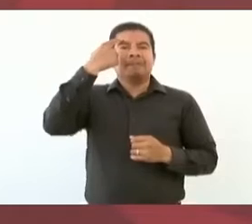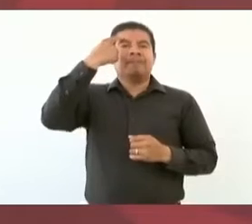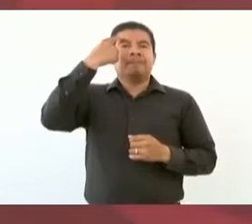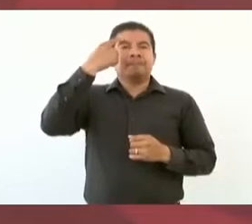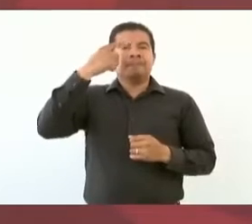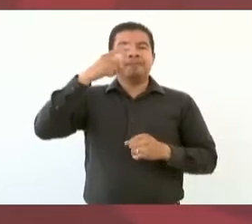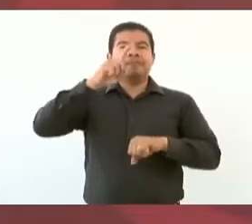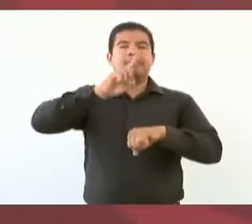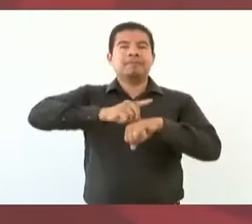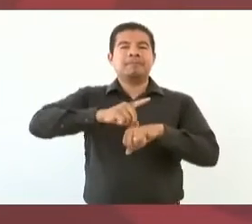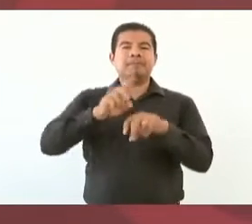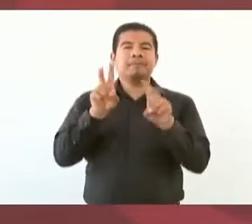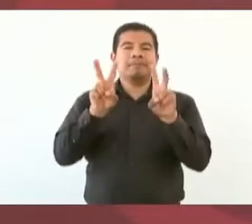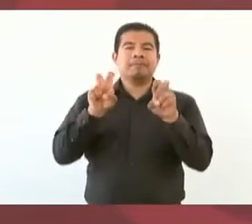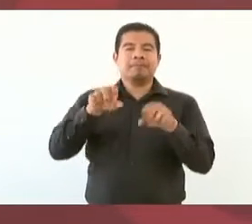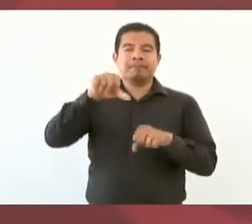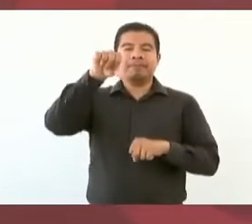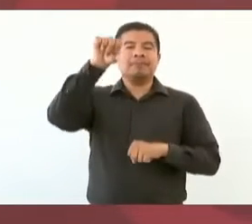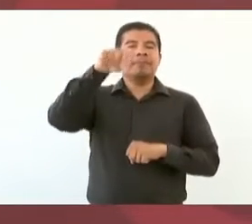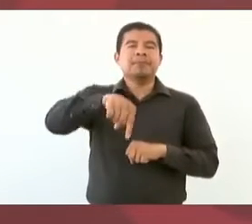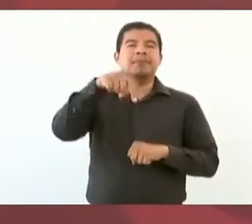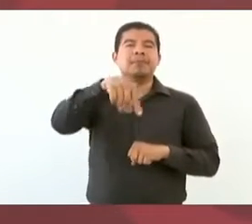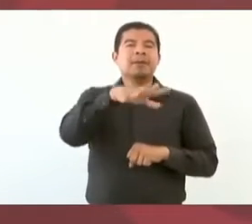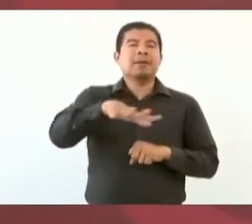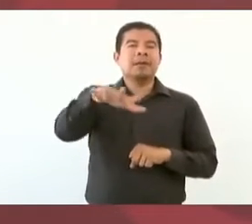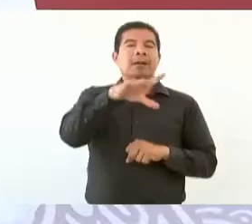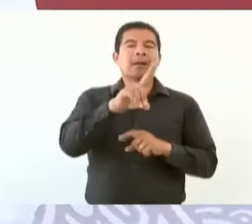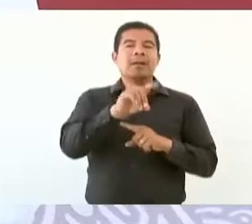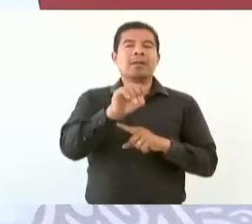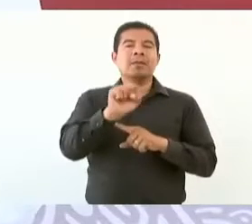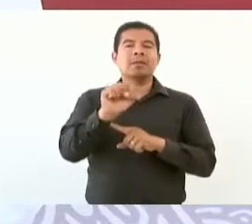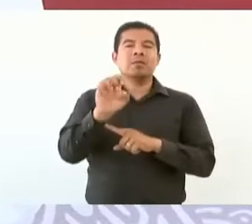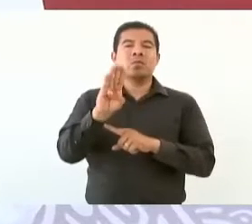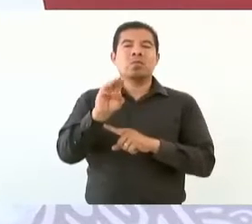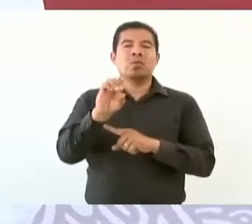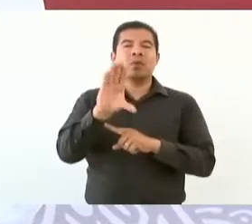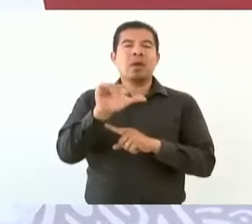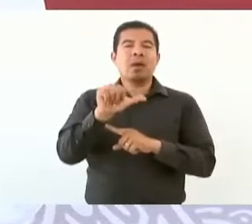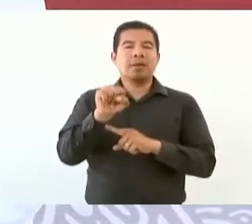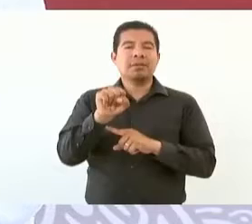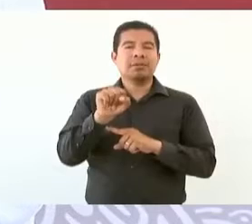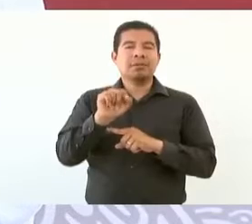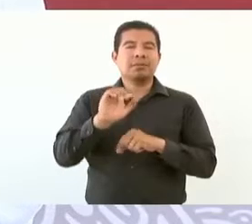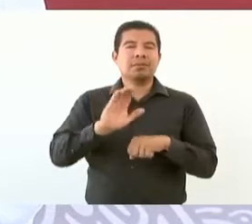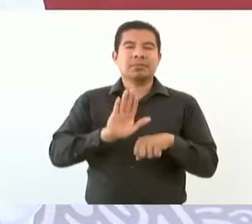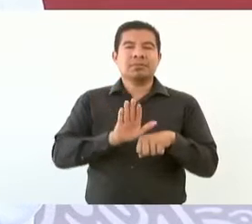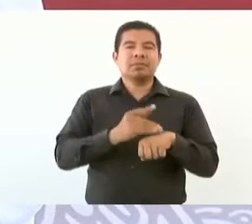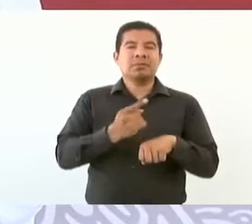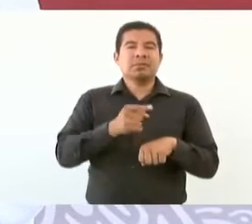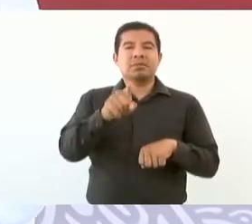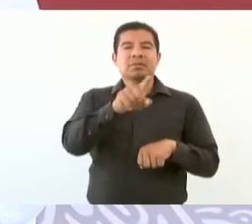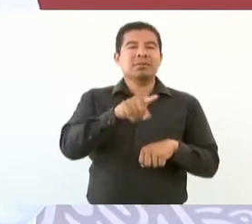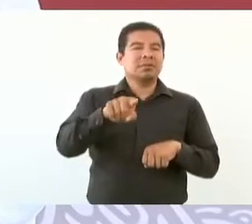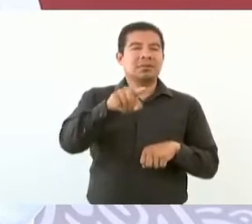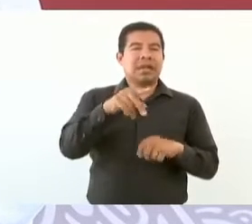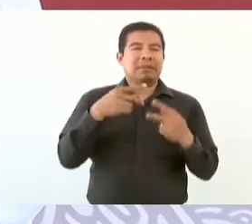este día aquí con ustedes en Dos Bocas, por lo que ustedes, los